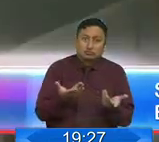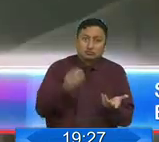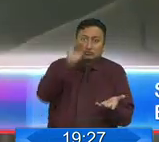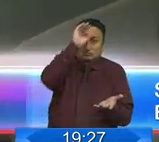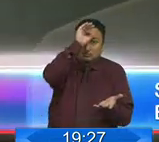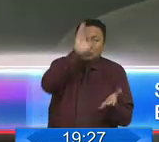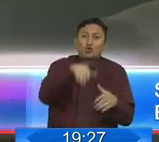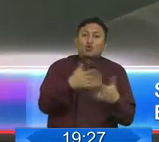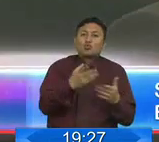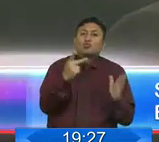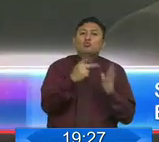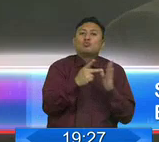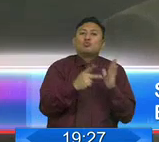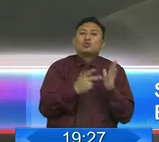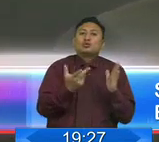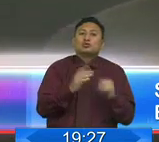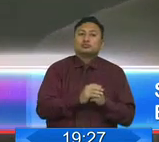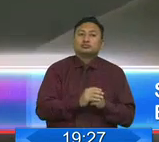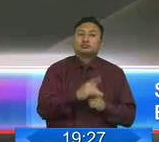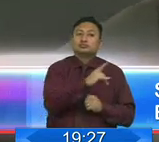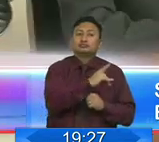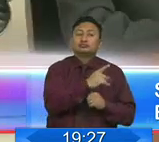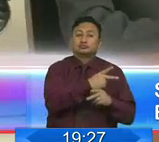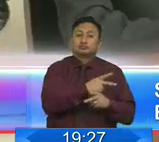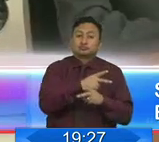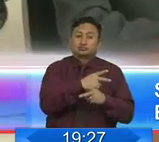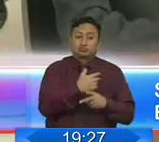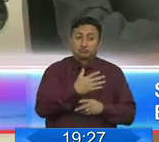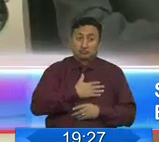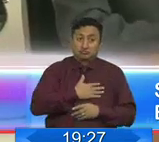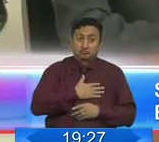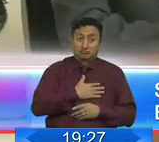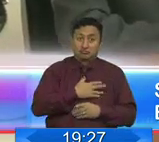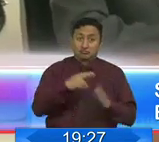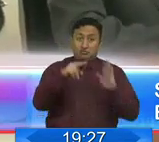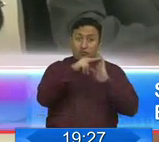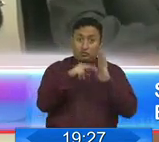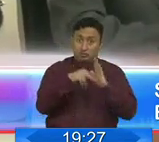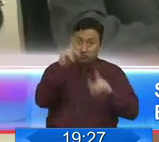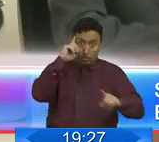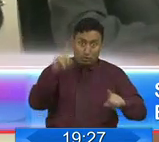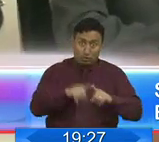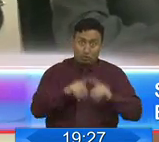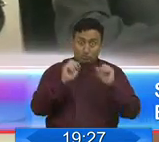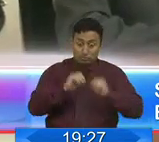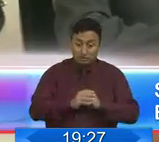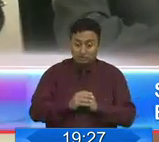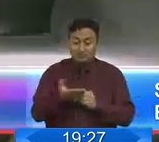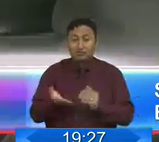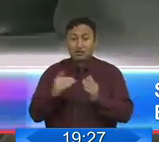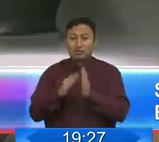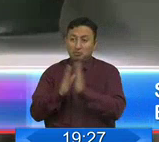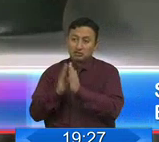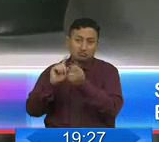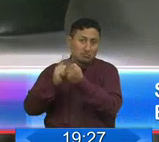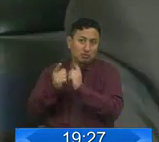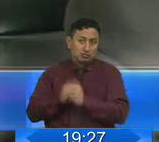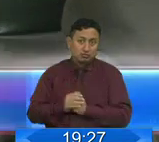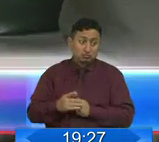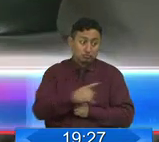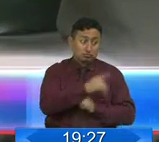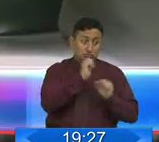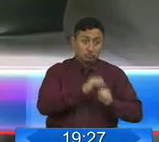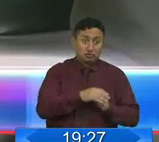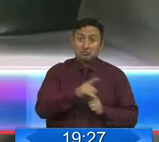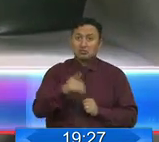Pero según el consejero Hernández, de no estar de acuerdo con estas calificaciones, se podrá también impugnar. Entonces ellos pueden impugnar y decir,